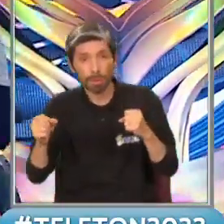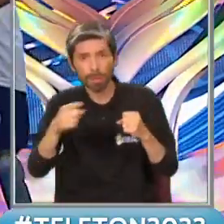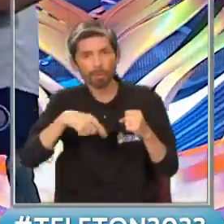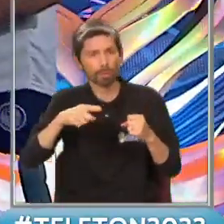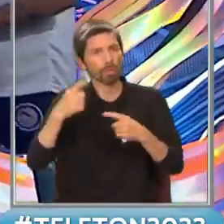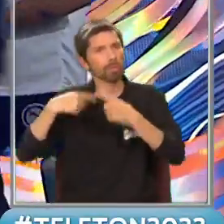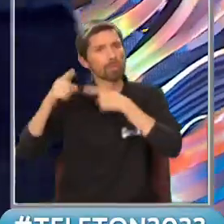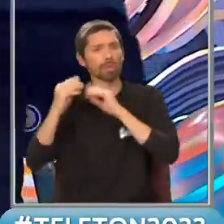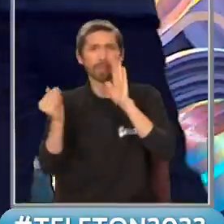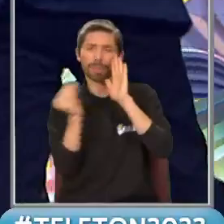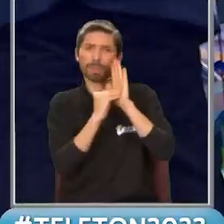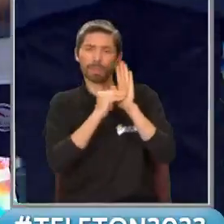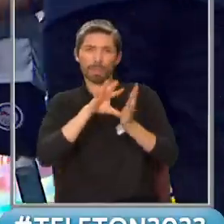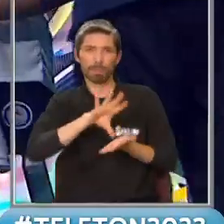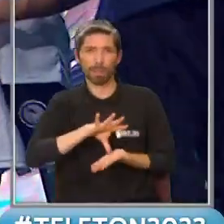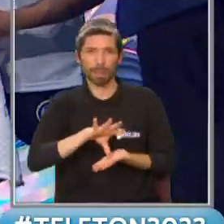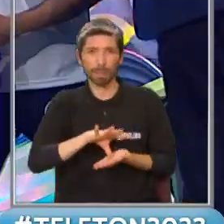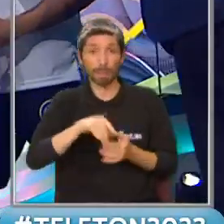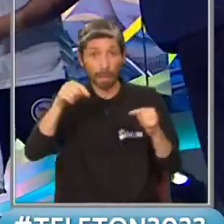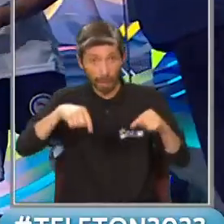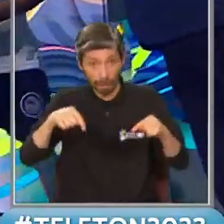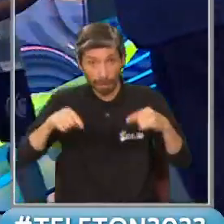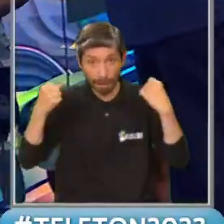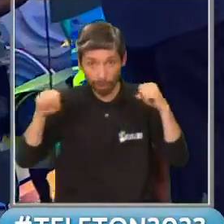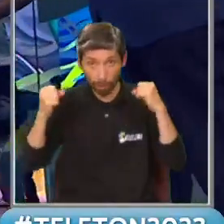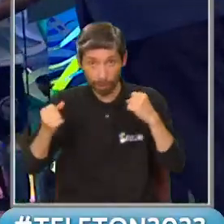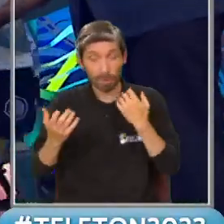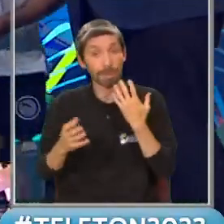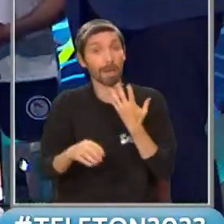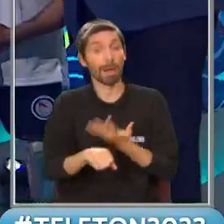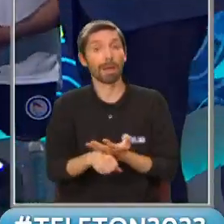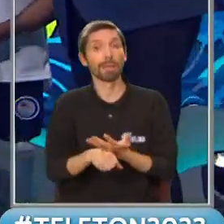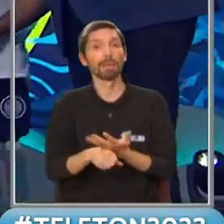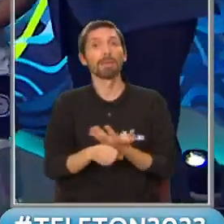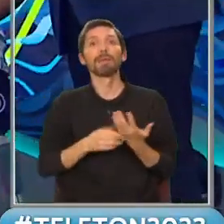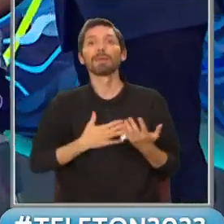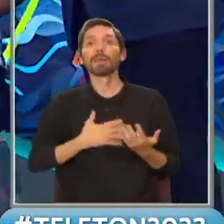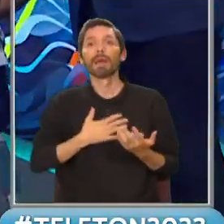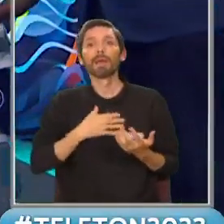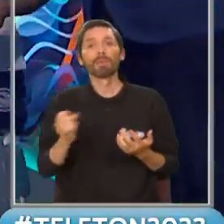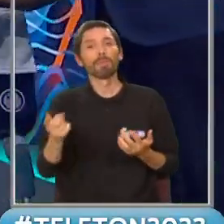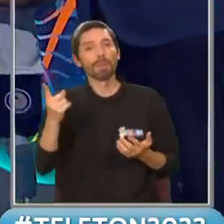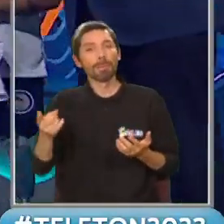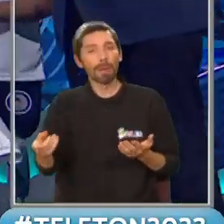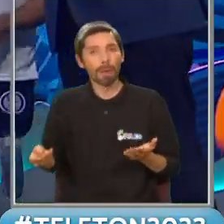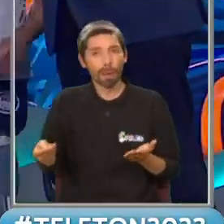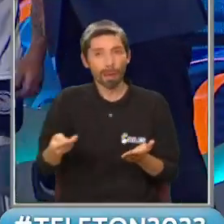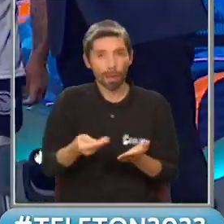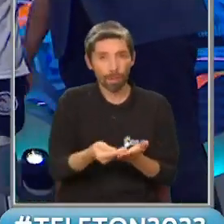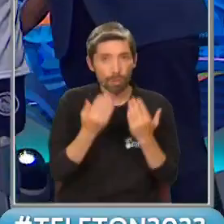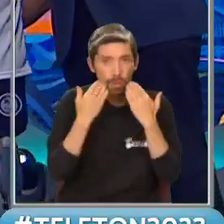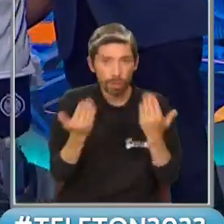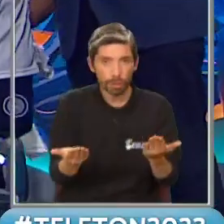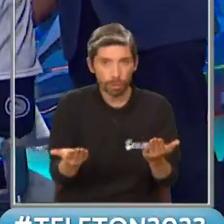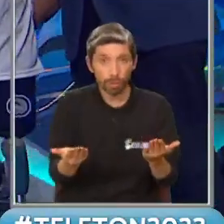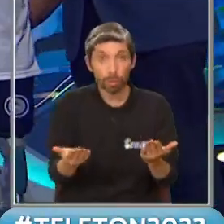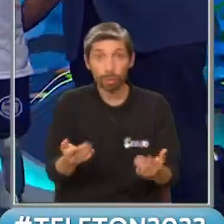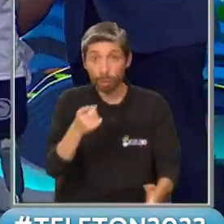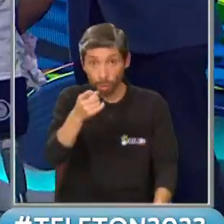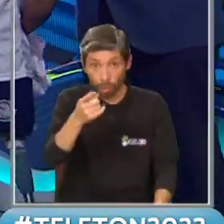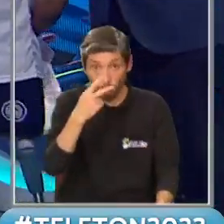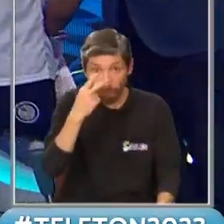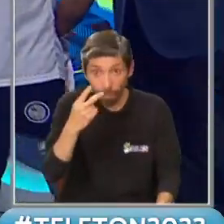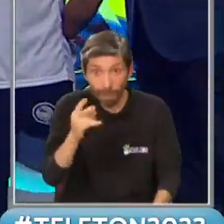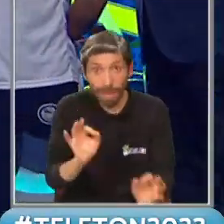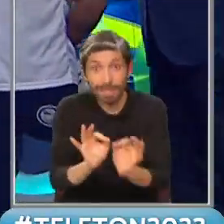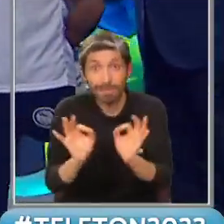país y y aquí están los deportistas y me gustaría que hiciéramos la primera donación pero viene un invitado